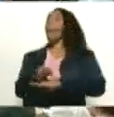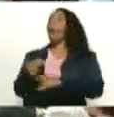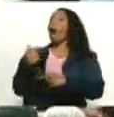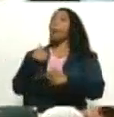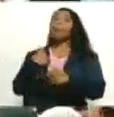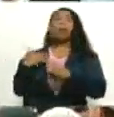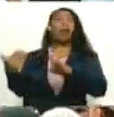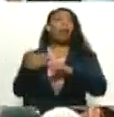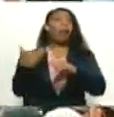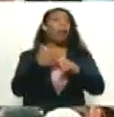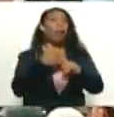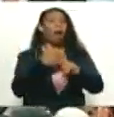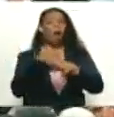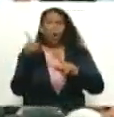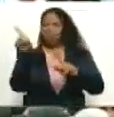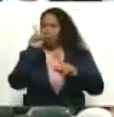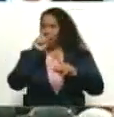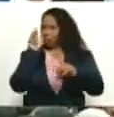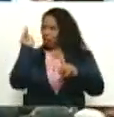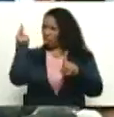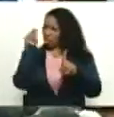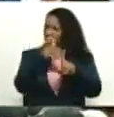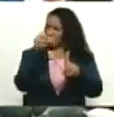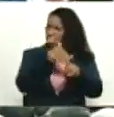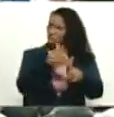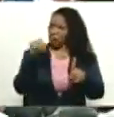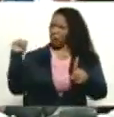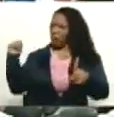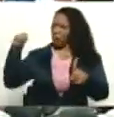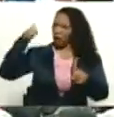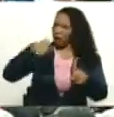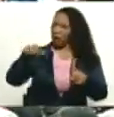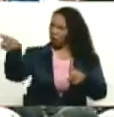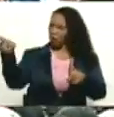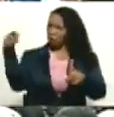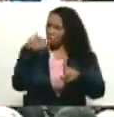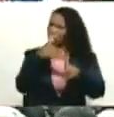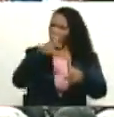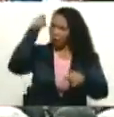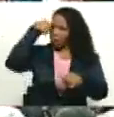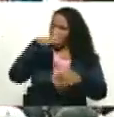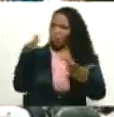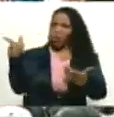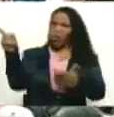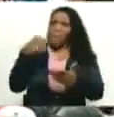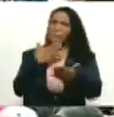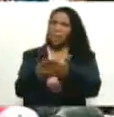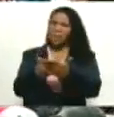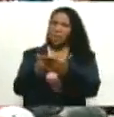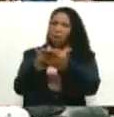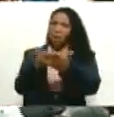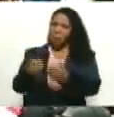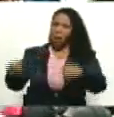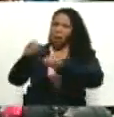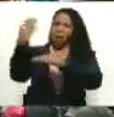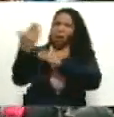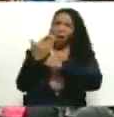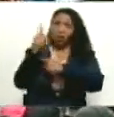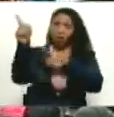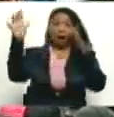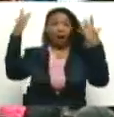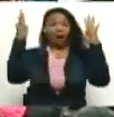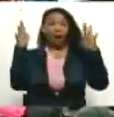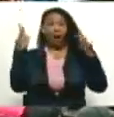te agredió si tú tienes años agrediendo a este pueblo? Si tú has pedido bloqueos y sanciones y has celebrado cuando aquí no llegaban